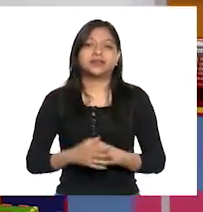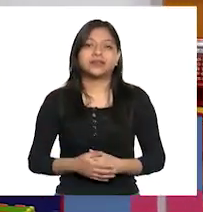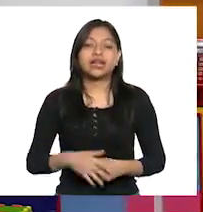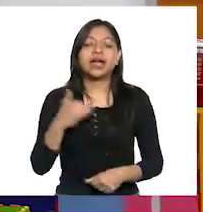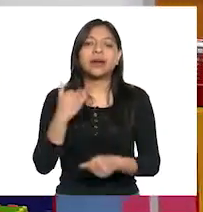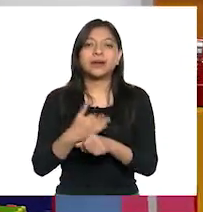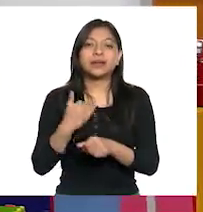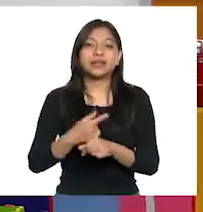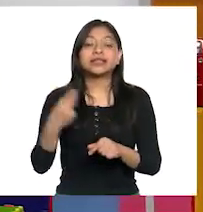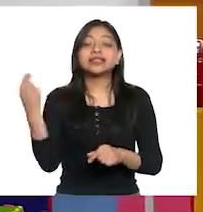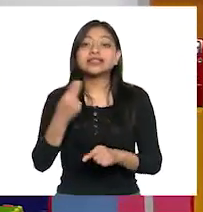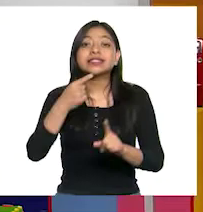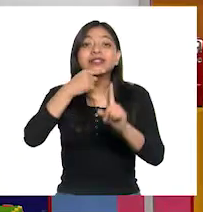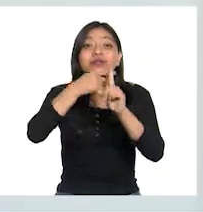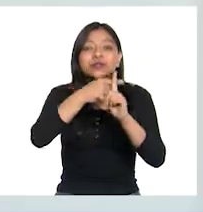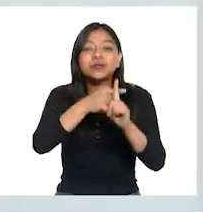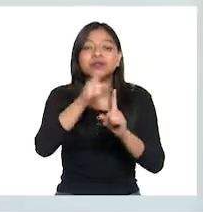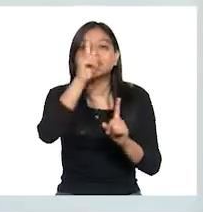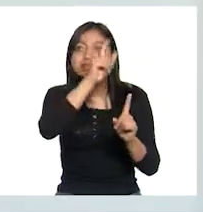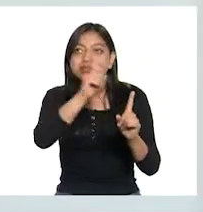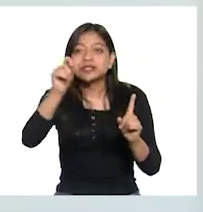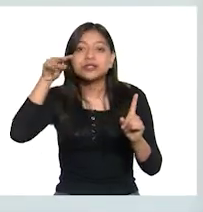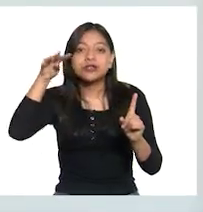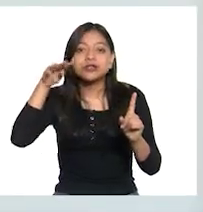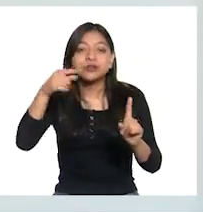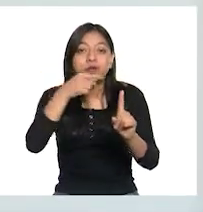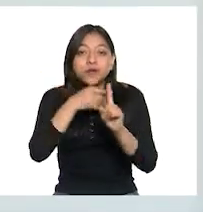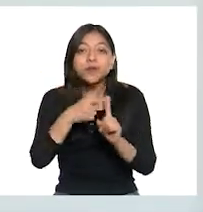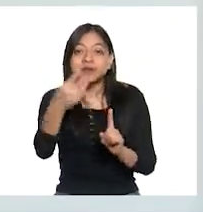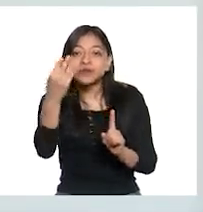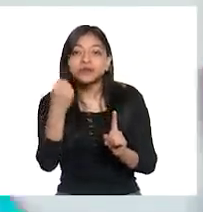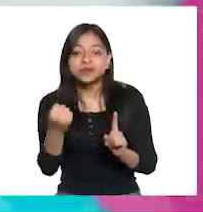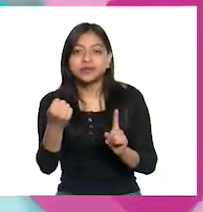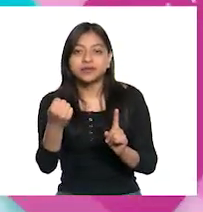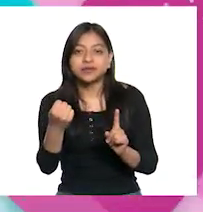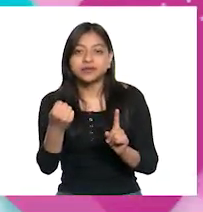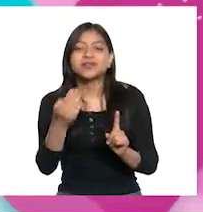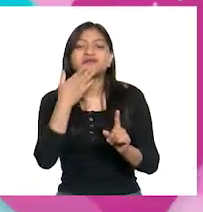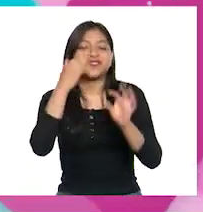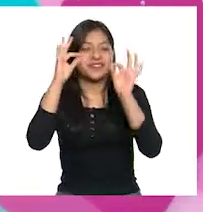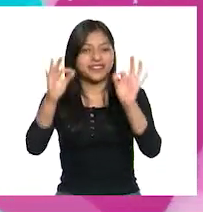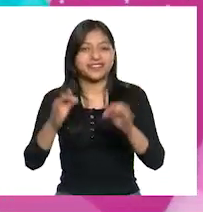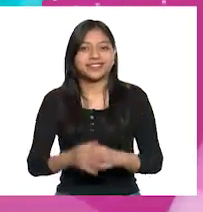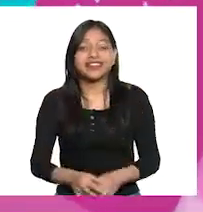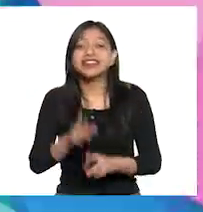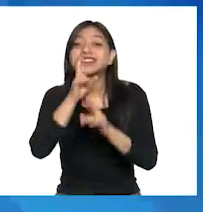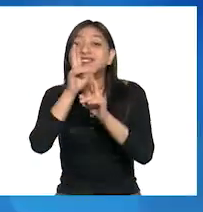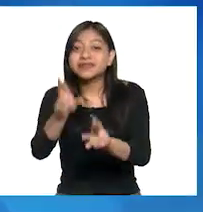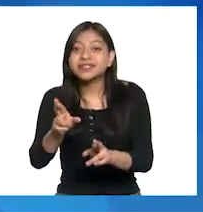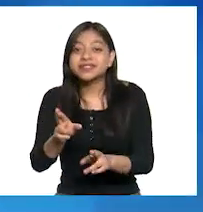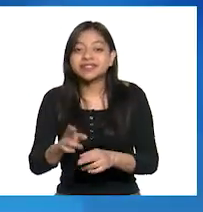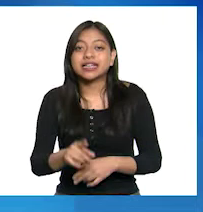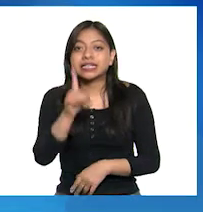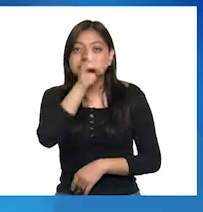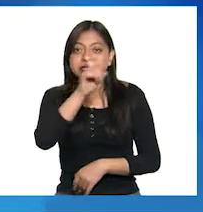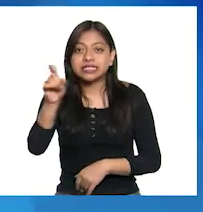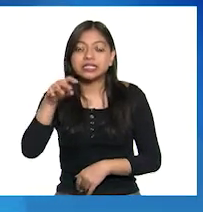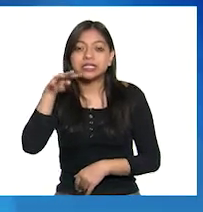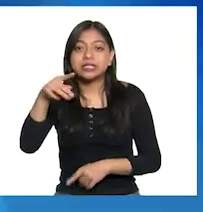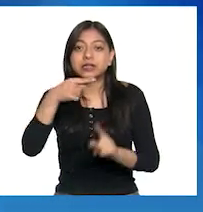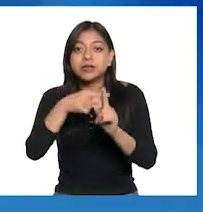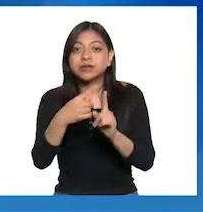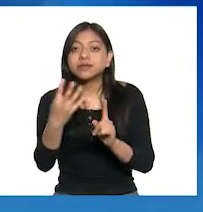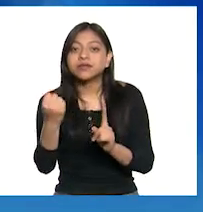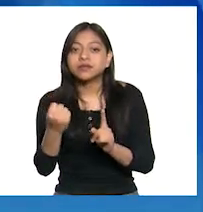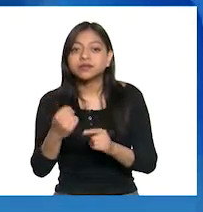suma. 119 más 9. Muy bien. ¿Cuánto nos da, Eric? 119 más 9.